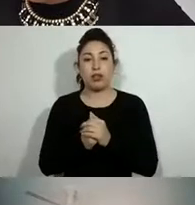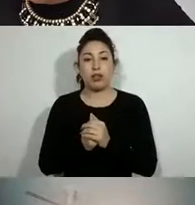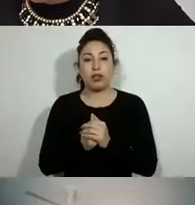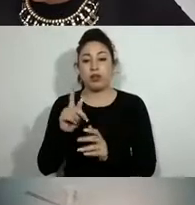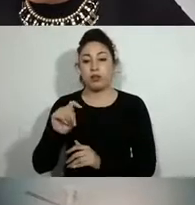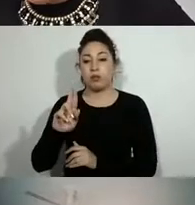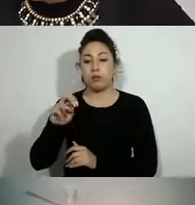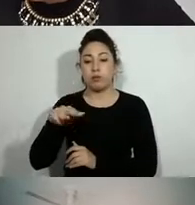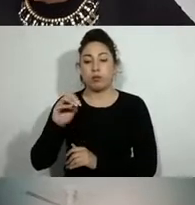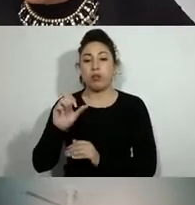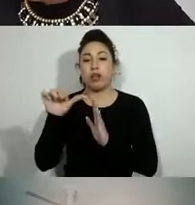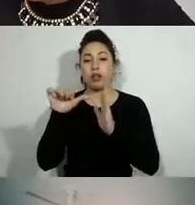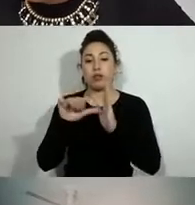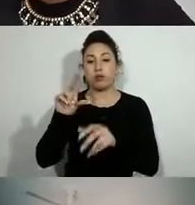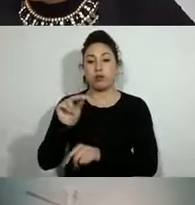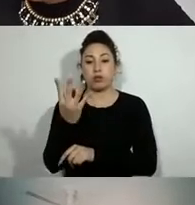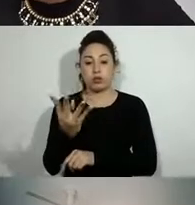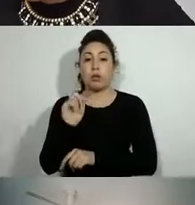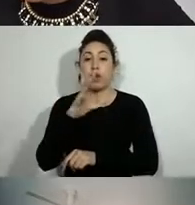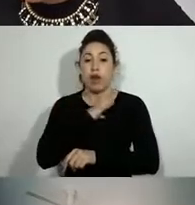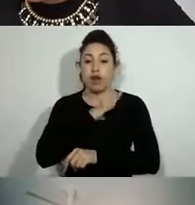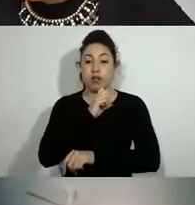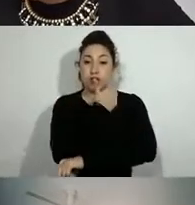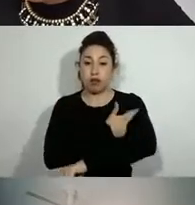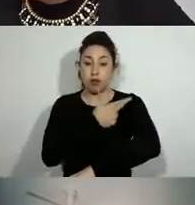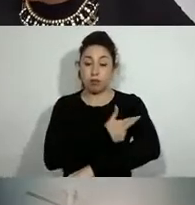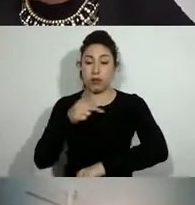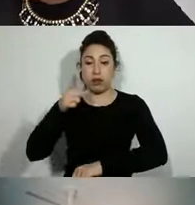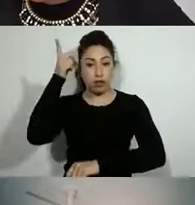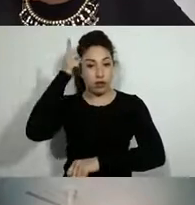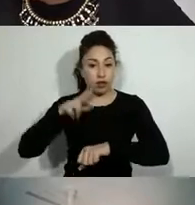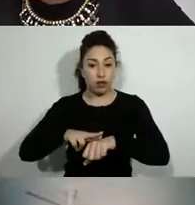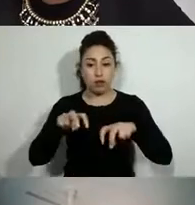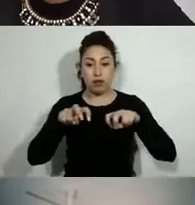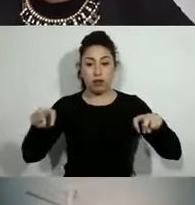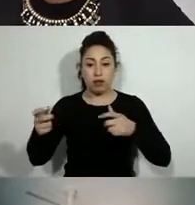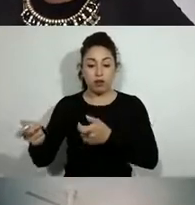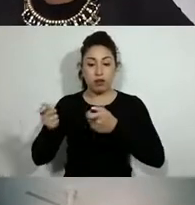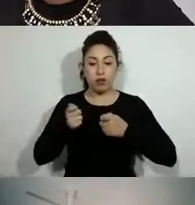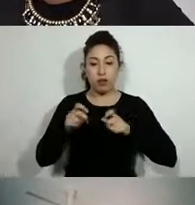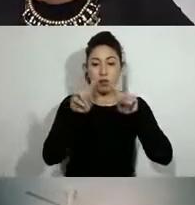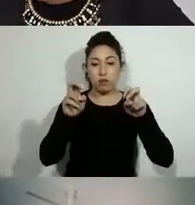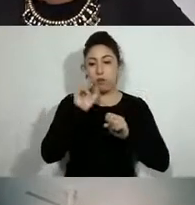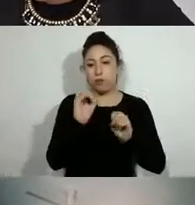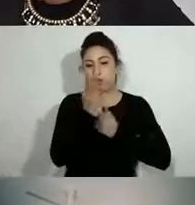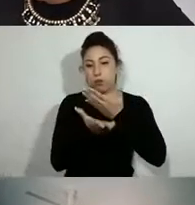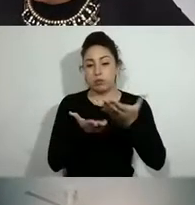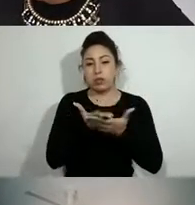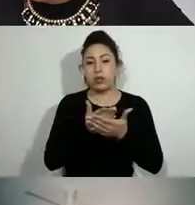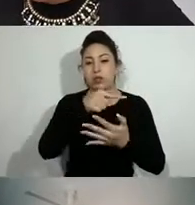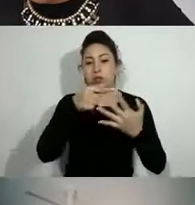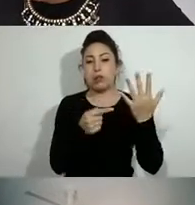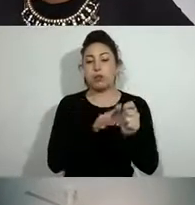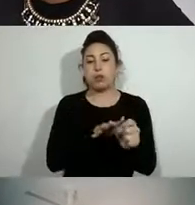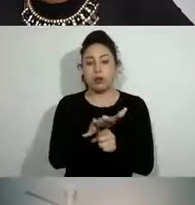Artículo 84. El procedimiento por el que la mesa directiva turnará los asuntos a las instancias respectivas será el siguiente.